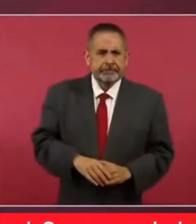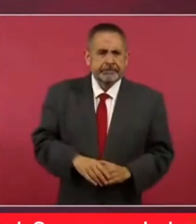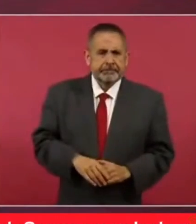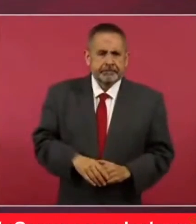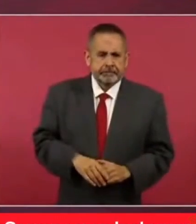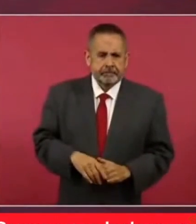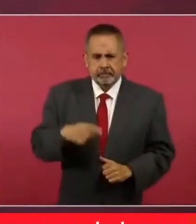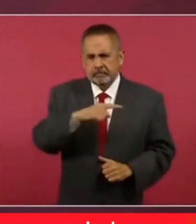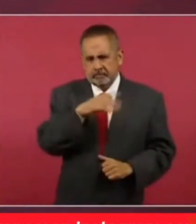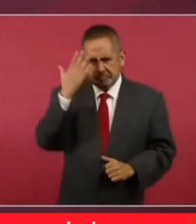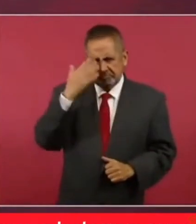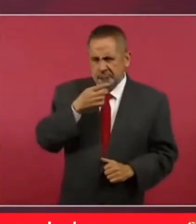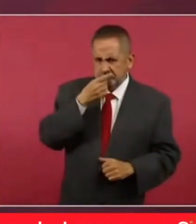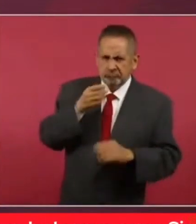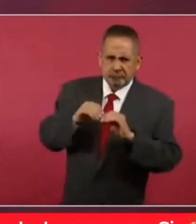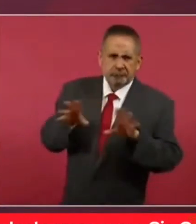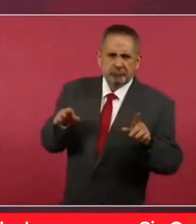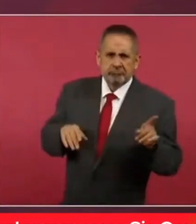Ya ella,